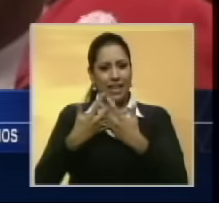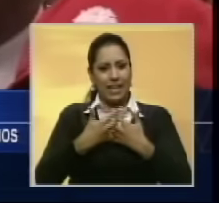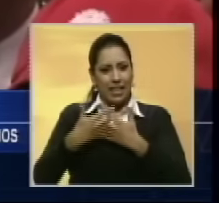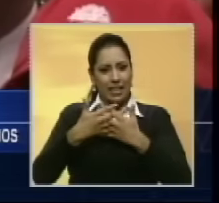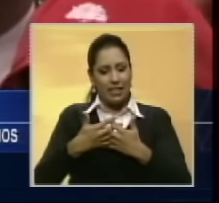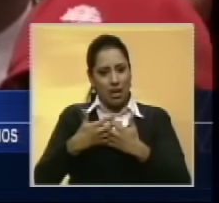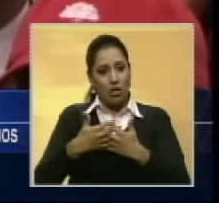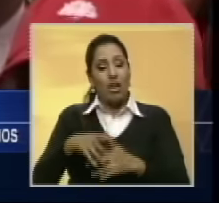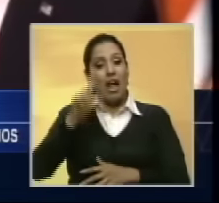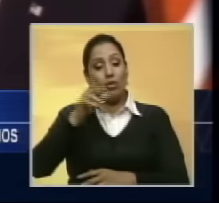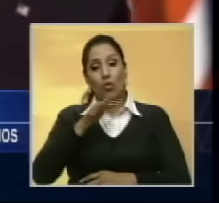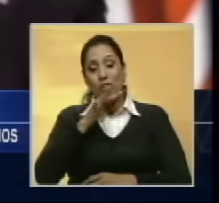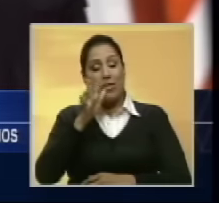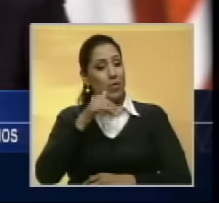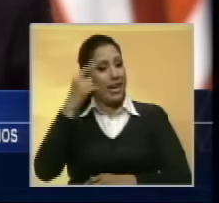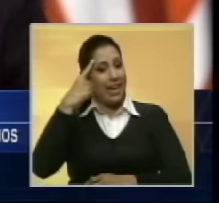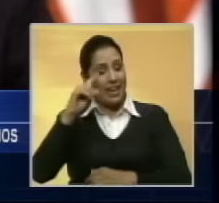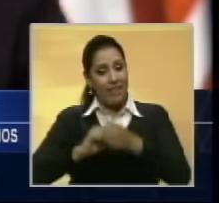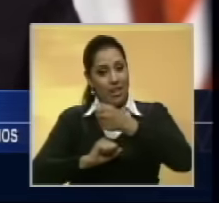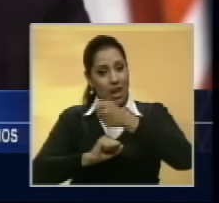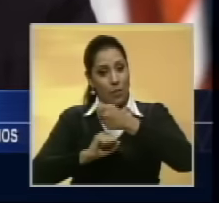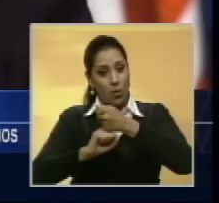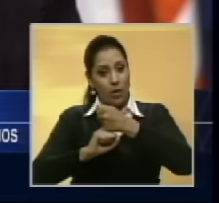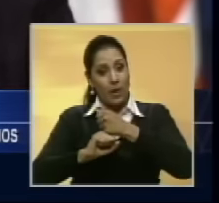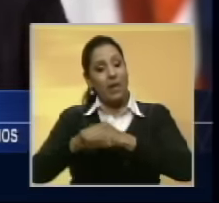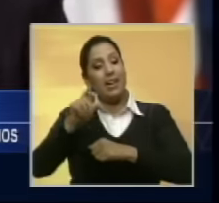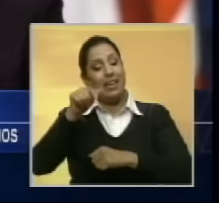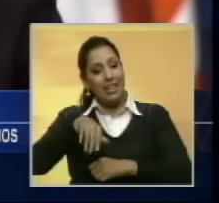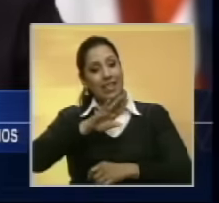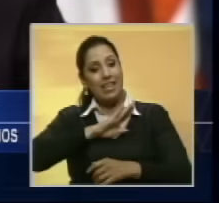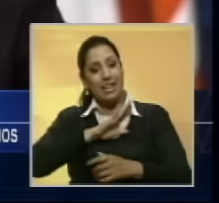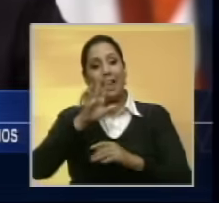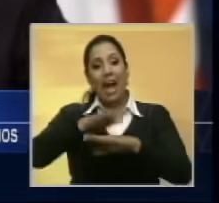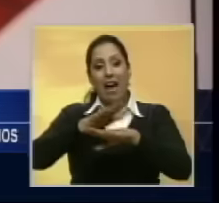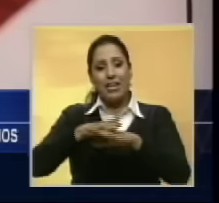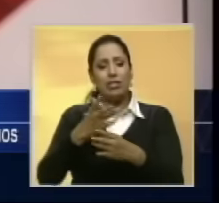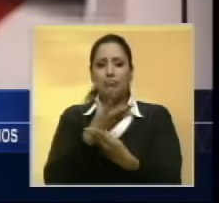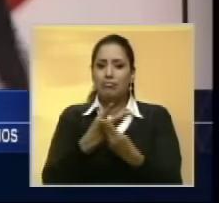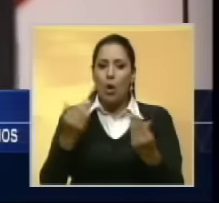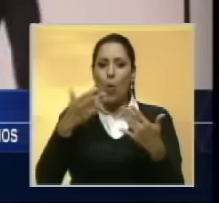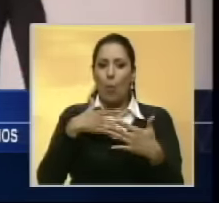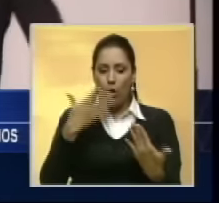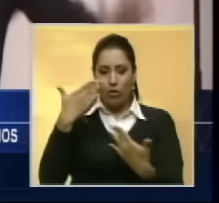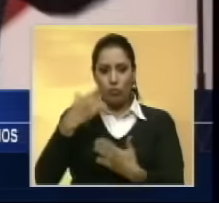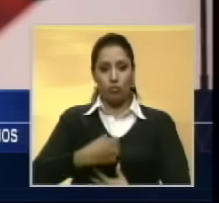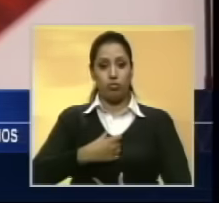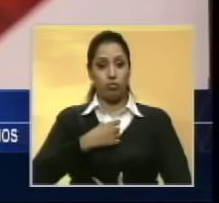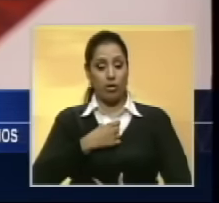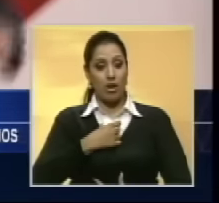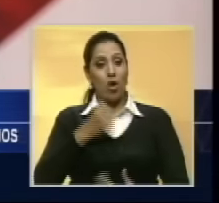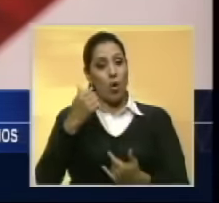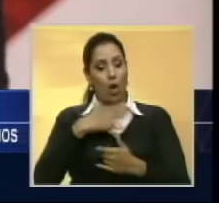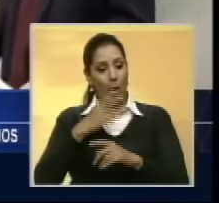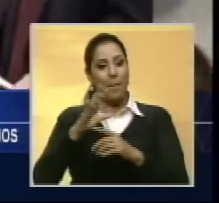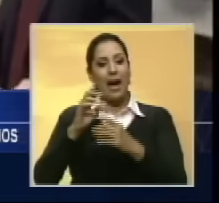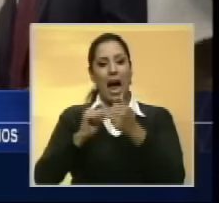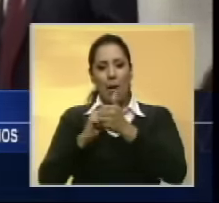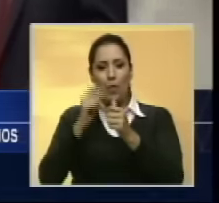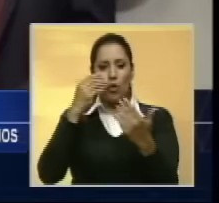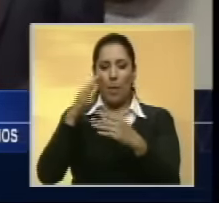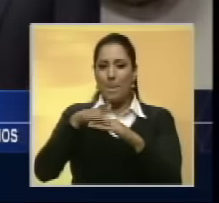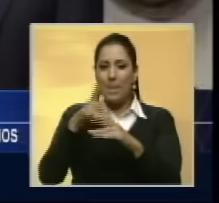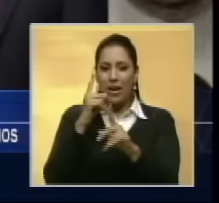Unidos, por lo que aún no considera apoyarlos. Esta vez manifestó su simpatía por Paul Nehlen, rival republicano de